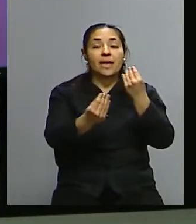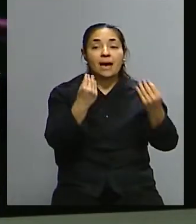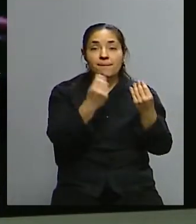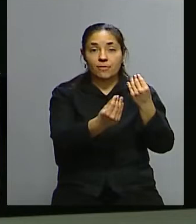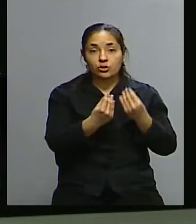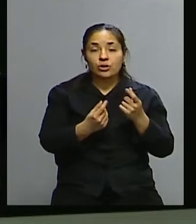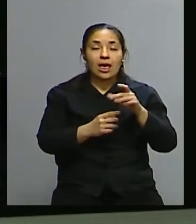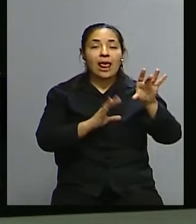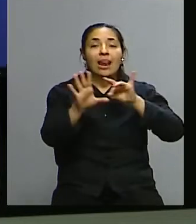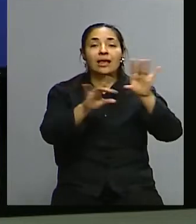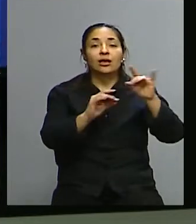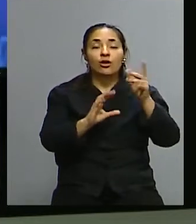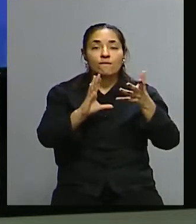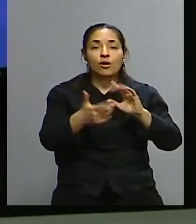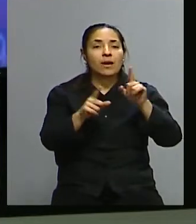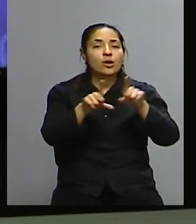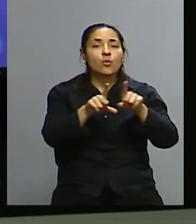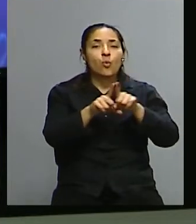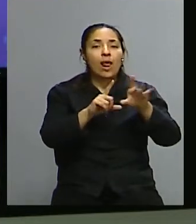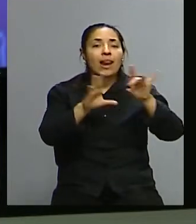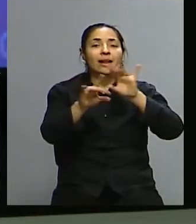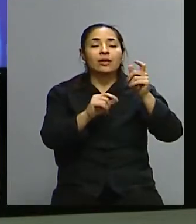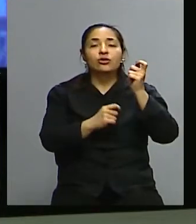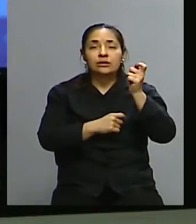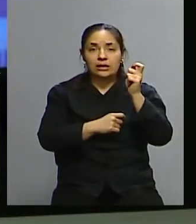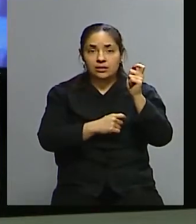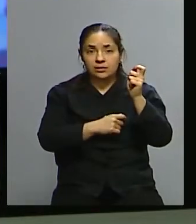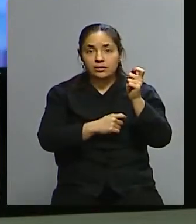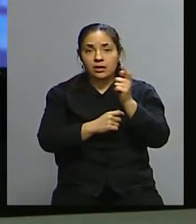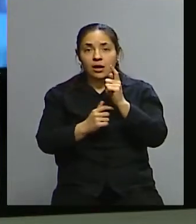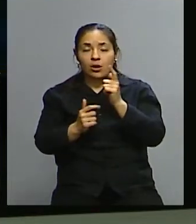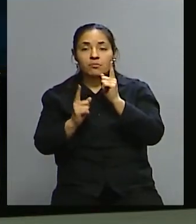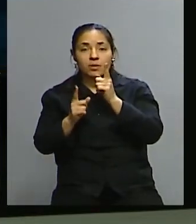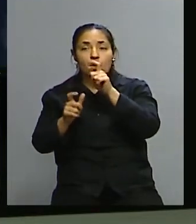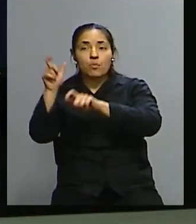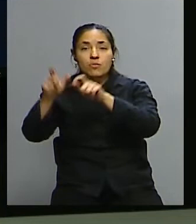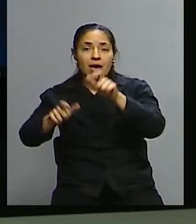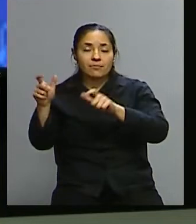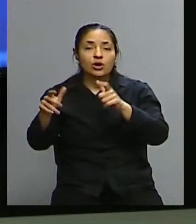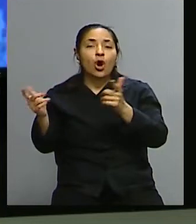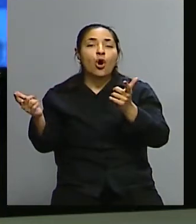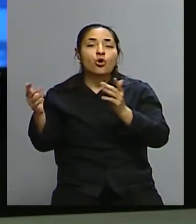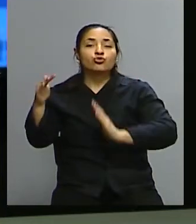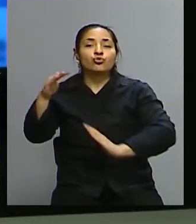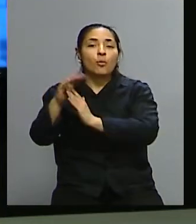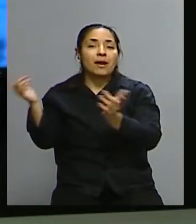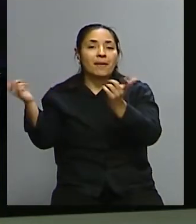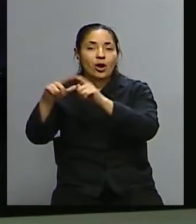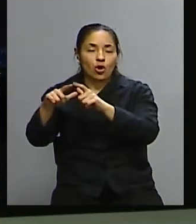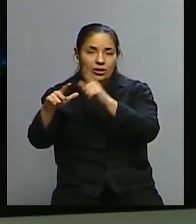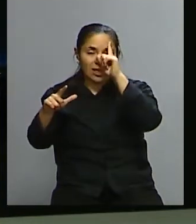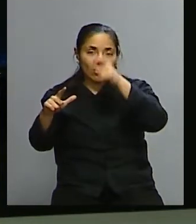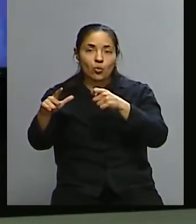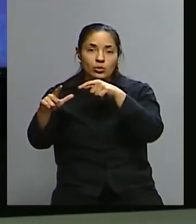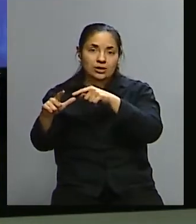son designados de la misma forma que son designados los miembros de la Suprema Corte. O sea, son una propuesta